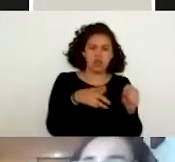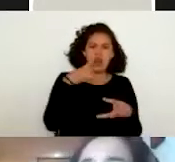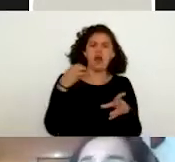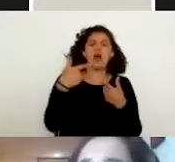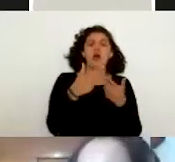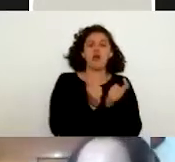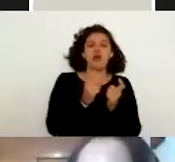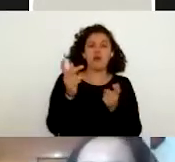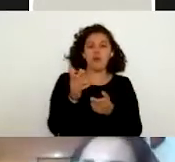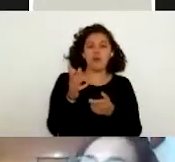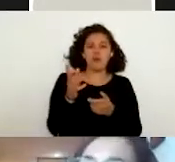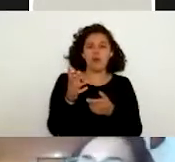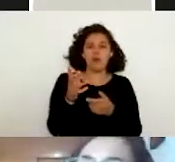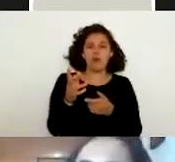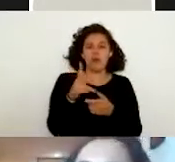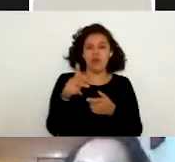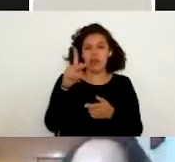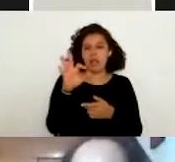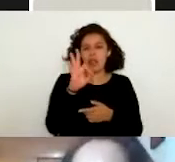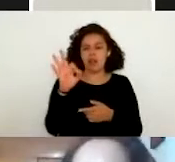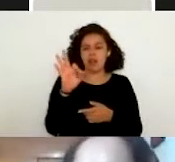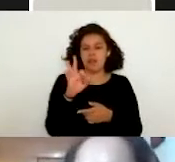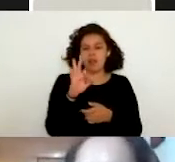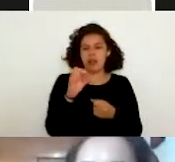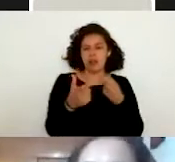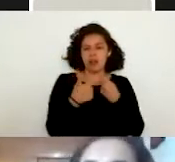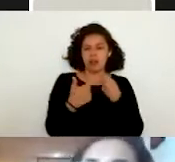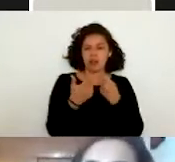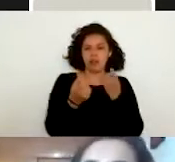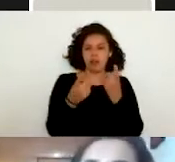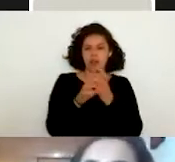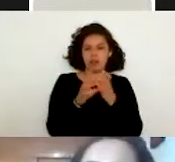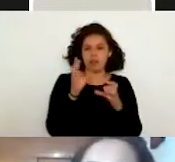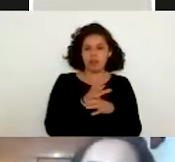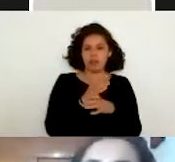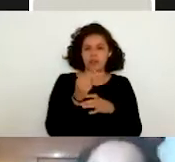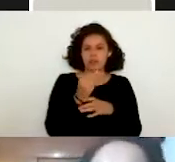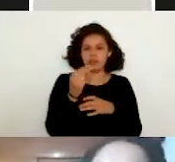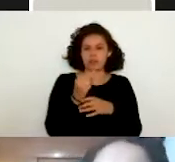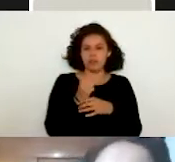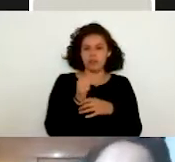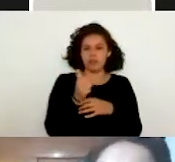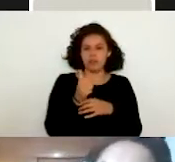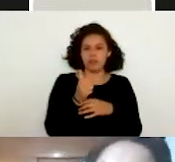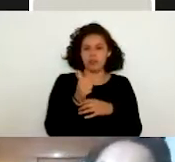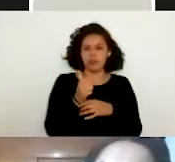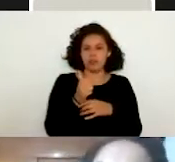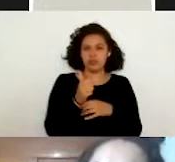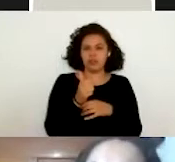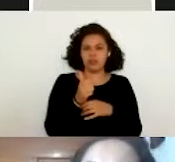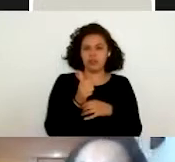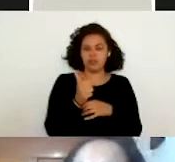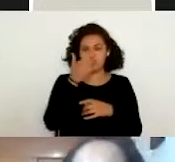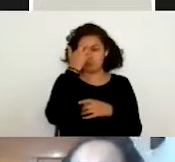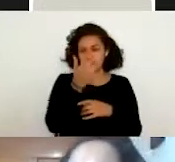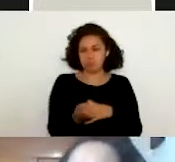no sea viable, ¿no? Esas podrían ser algunas irregularidades. Otra razón por la que puede ser